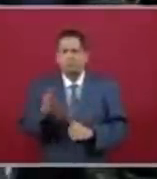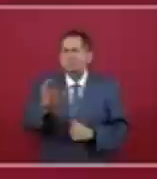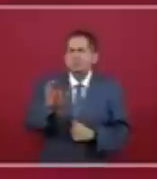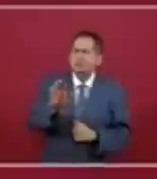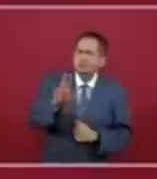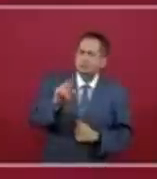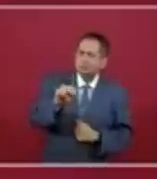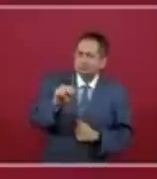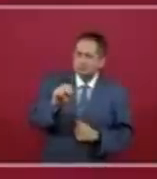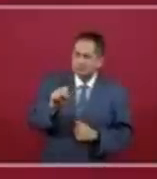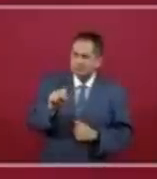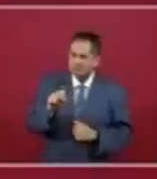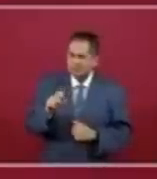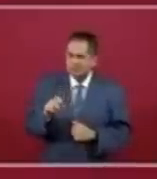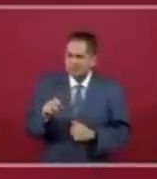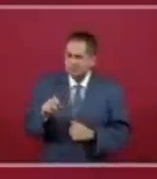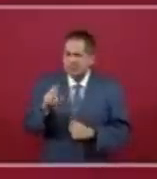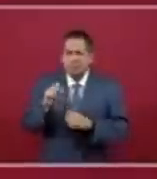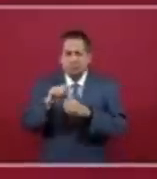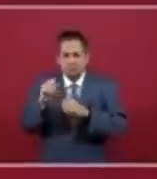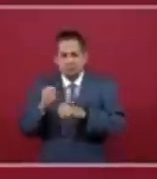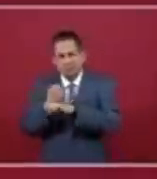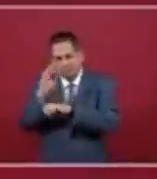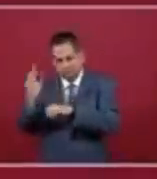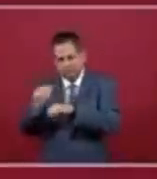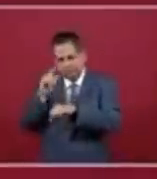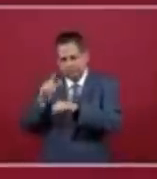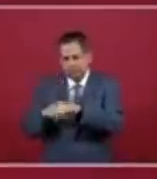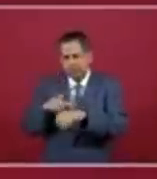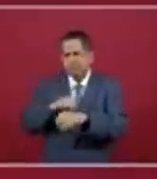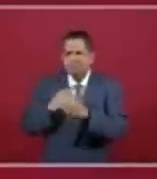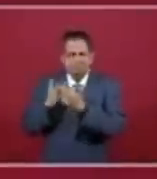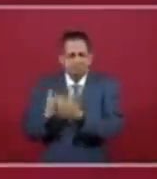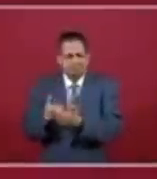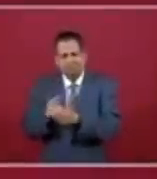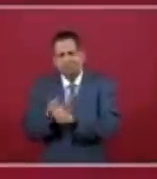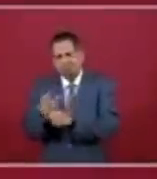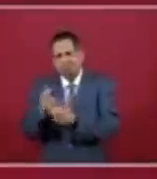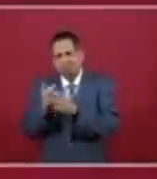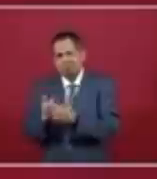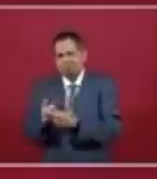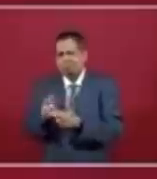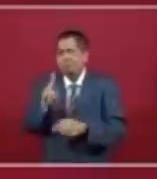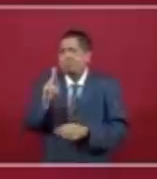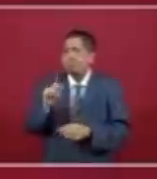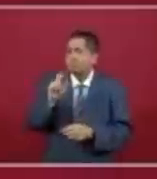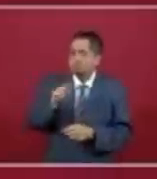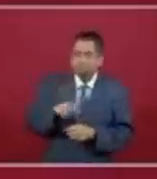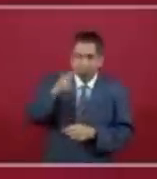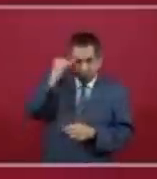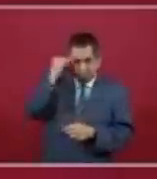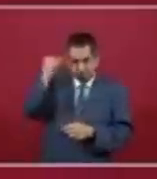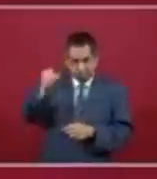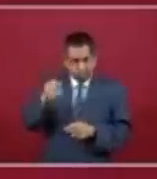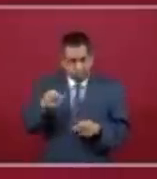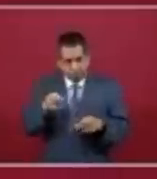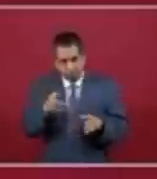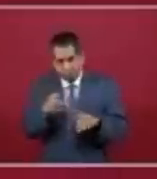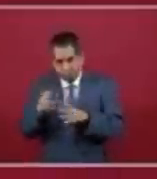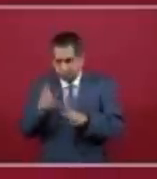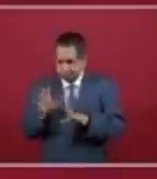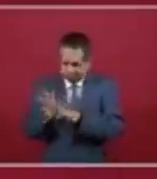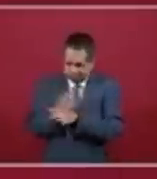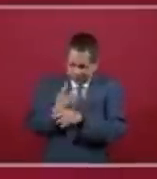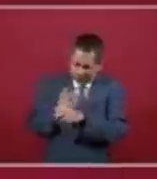estatales, son federales, por eso la pregunta. Tenemos espacio y el plan de